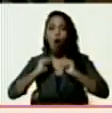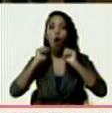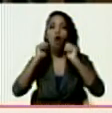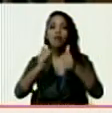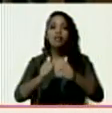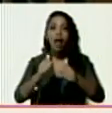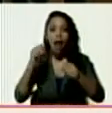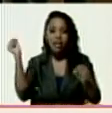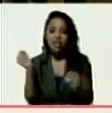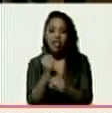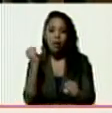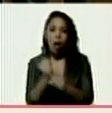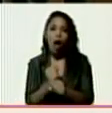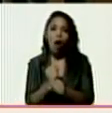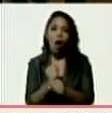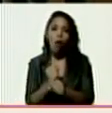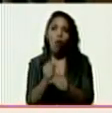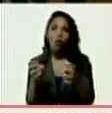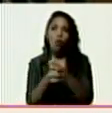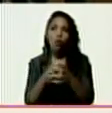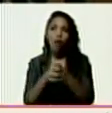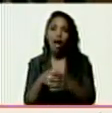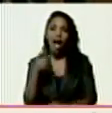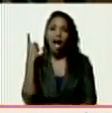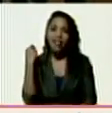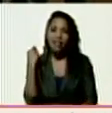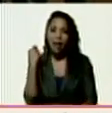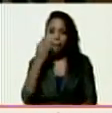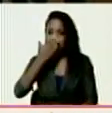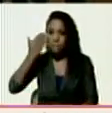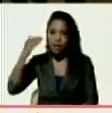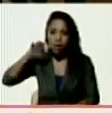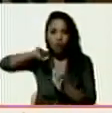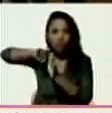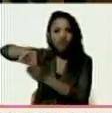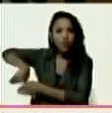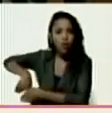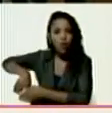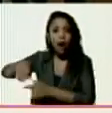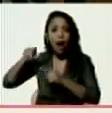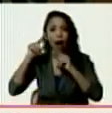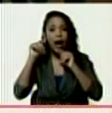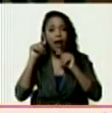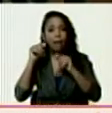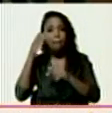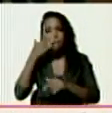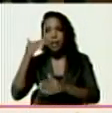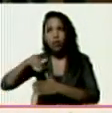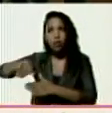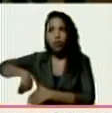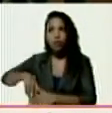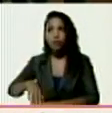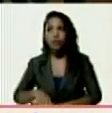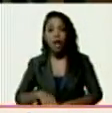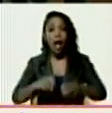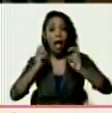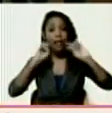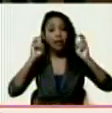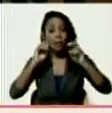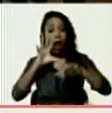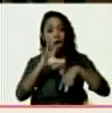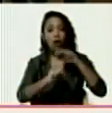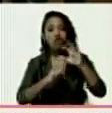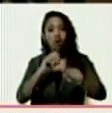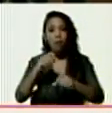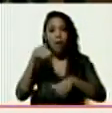lo que es el trabajo parlamentario. Lo de ayer quedó en el pasado, y pasado, pasado es. ¿Sobre la compra de votos? Sobre el tema de la compra de votos, nosotros